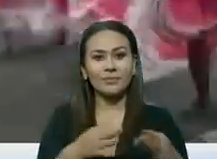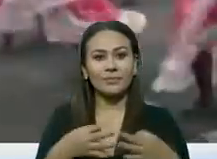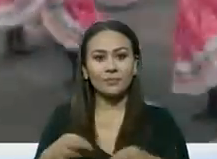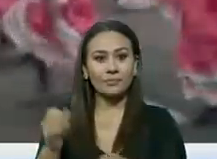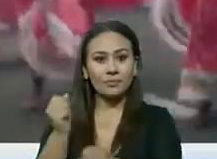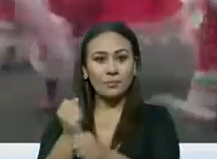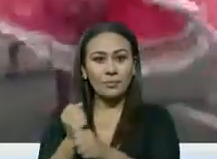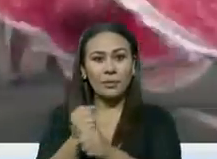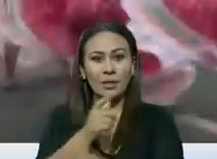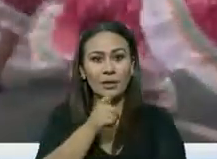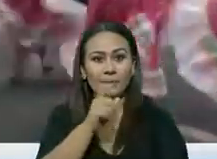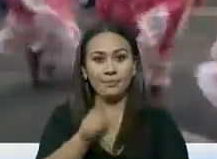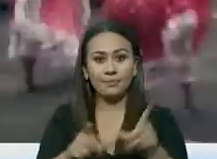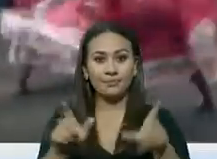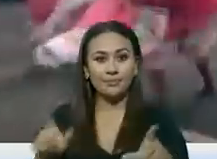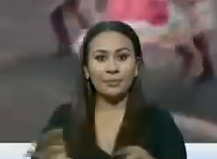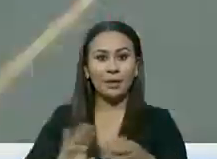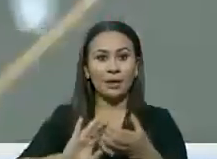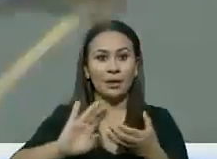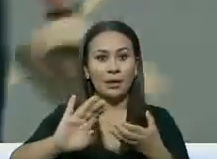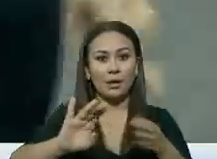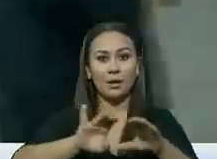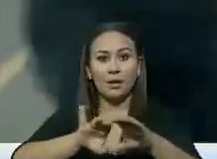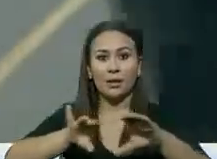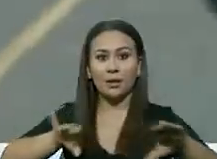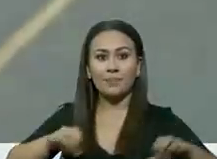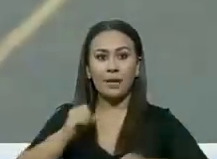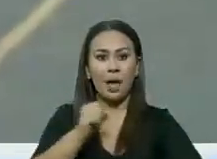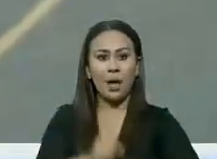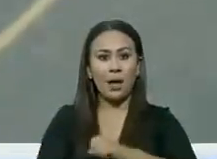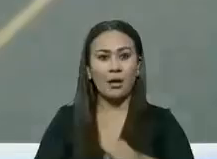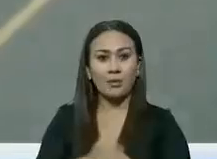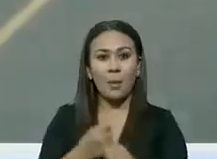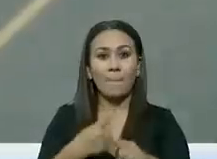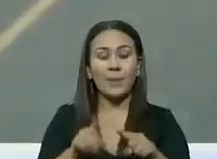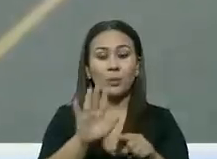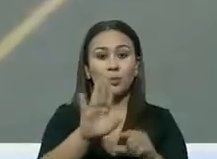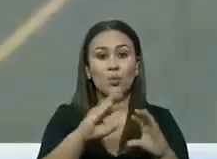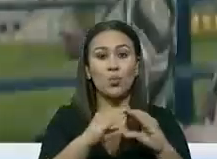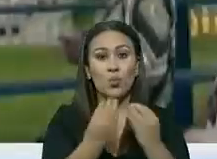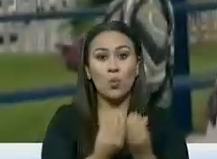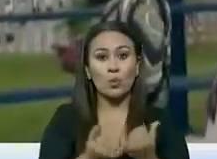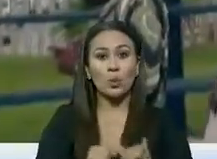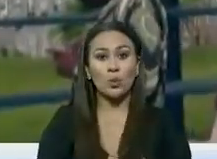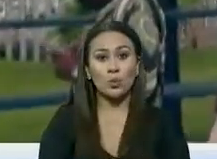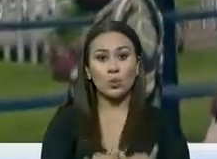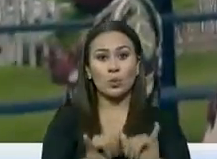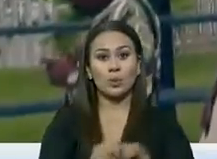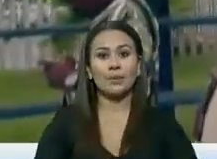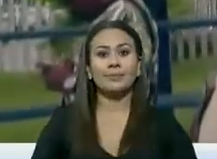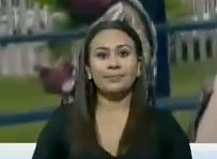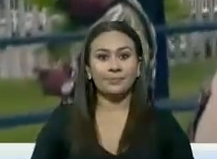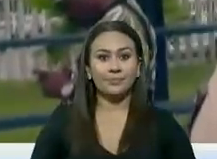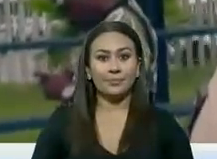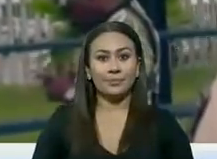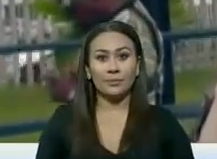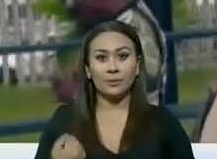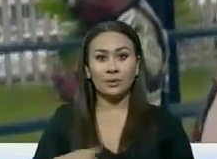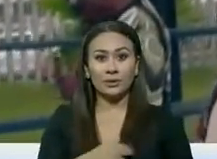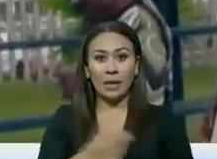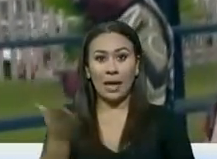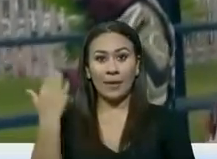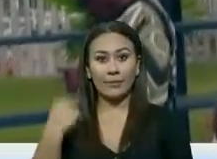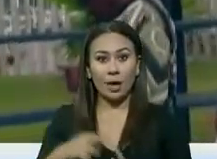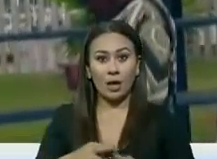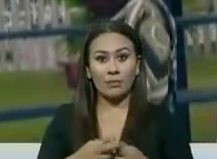los integrantes han ido cambiando con el paso de los años, pero la agrupación se mantiene. No estamos todos los que iniciamos porque